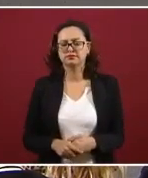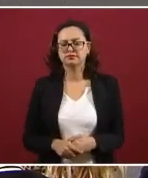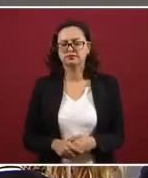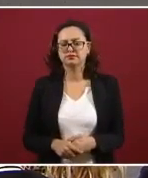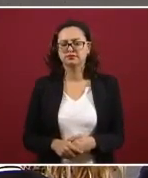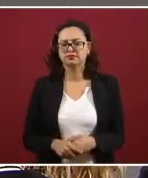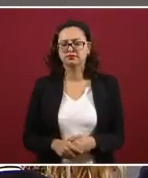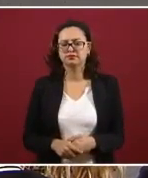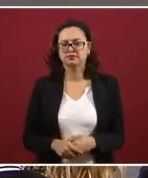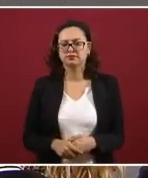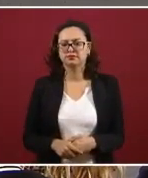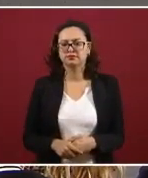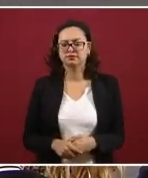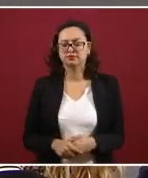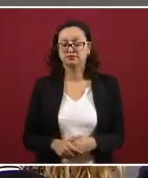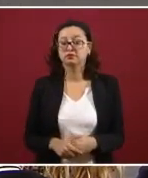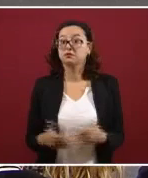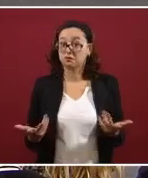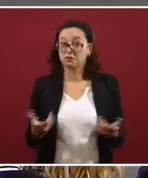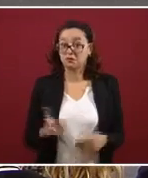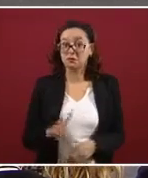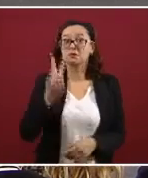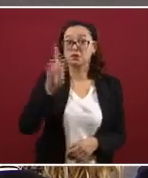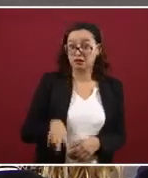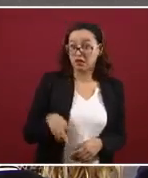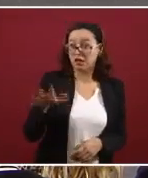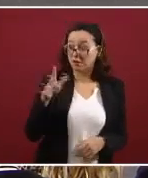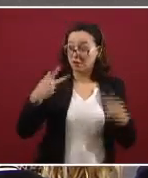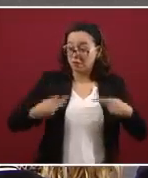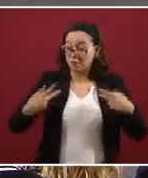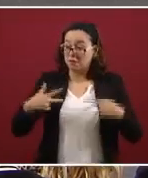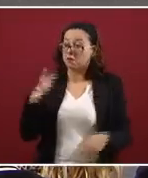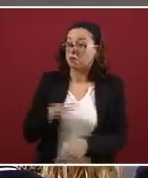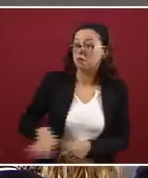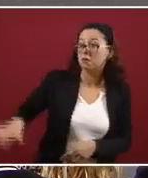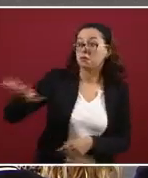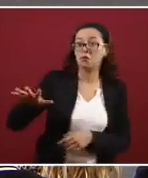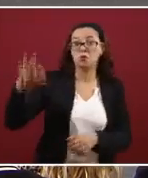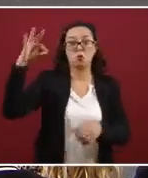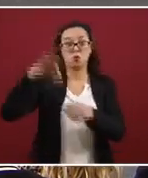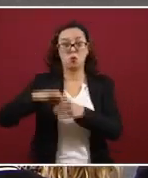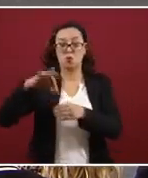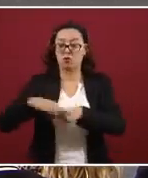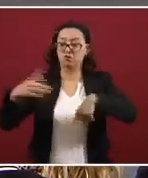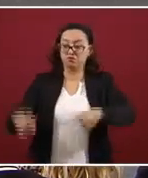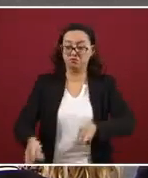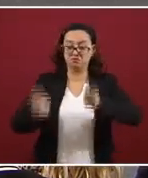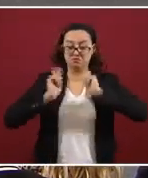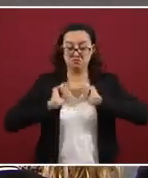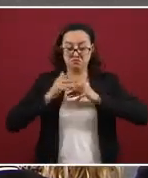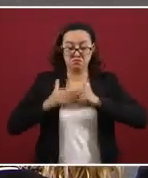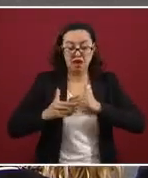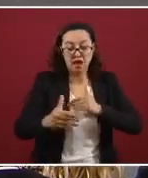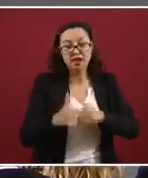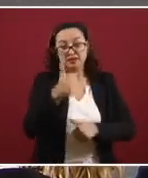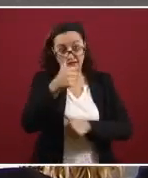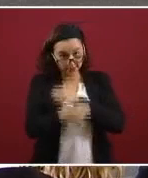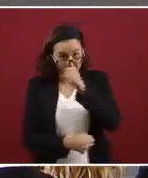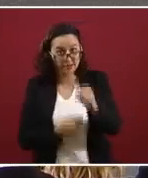Ciertamente fui elegido para ejercer la presidencia durante un sexenio,